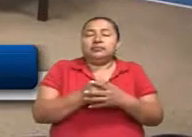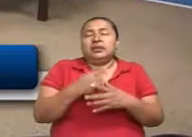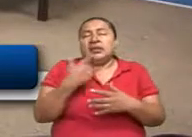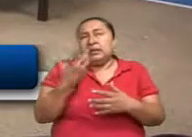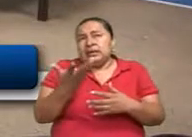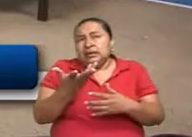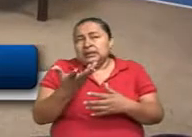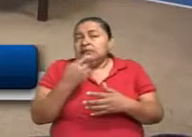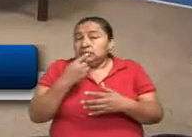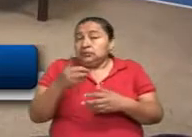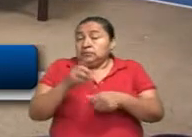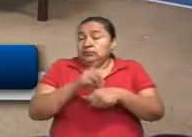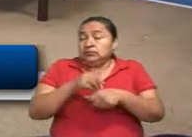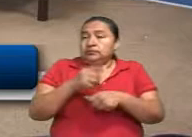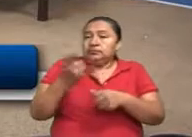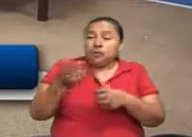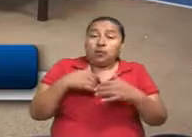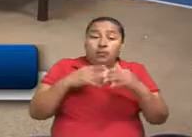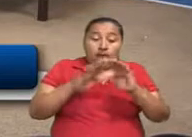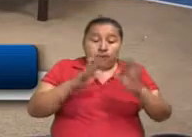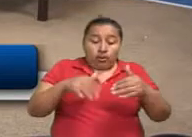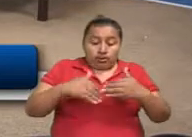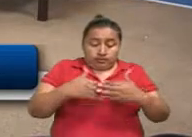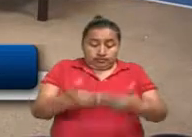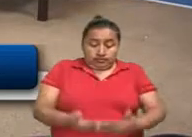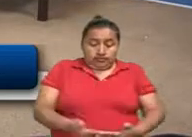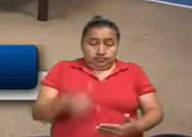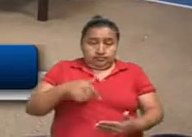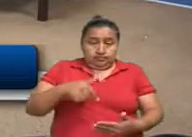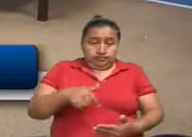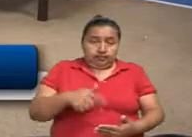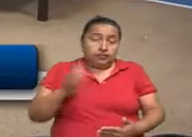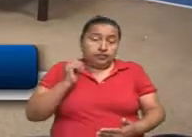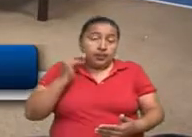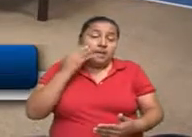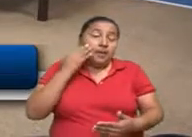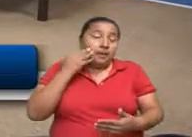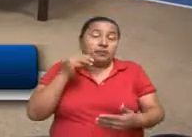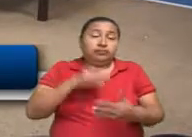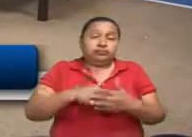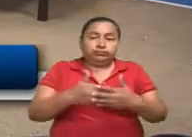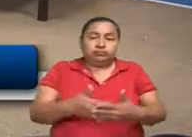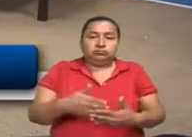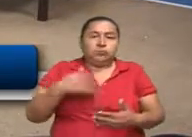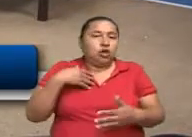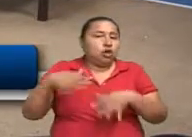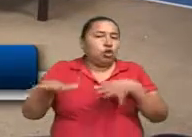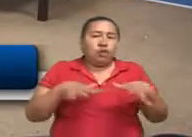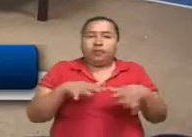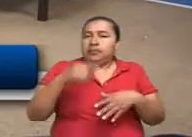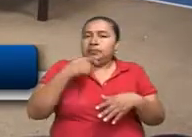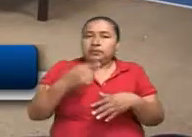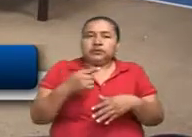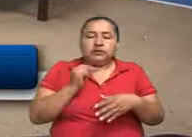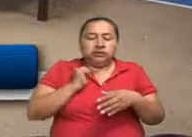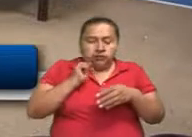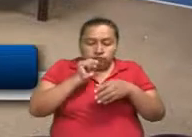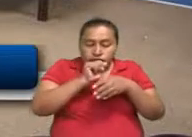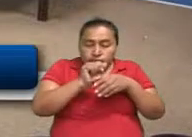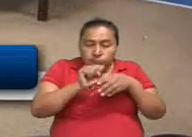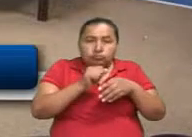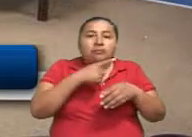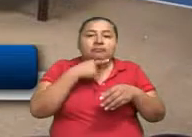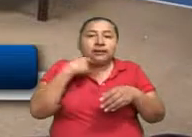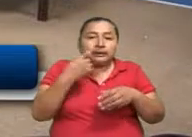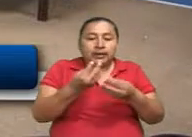de estar el feto dentro del útero de la madre, todavía no podemos dilucidar que si ese